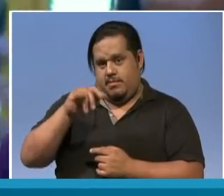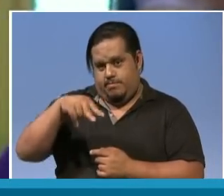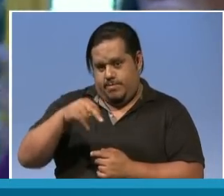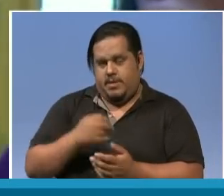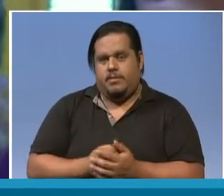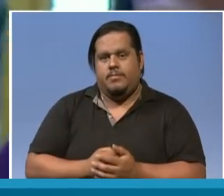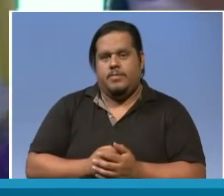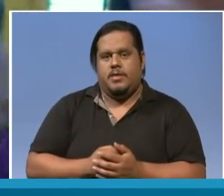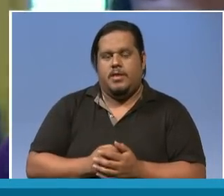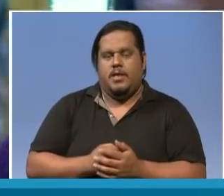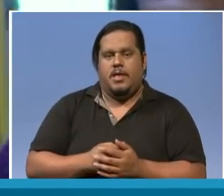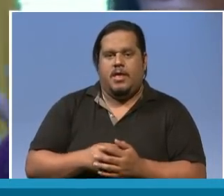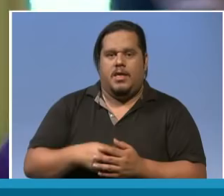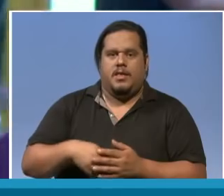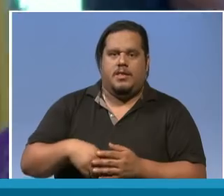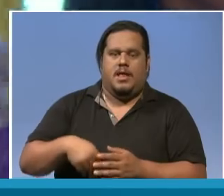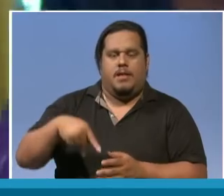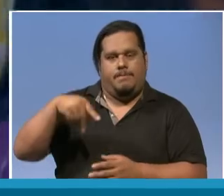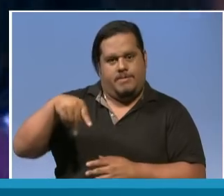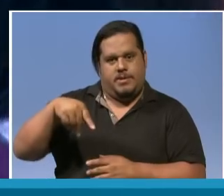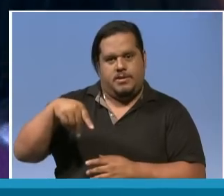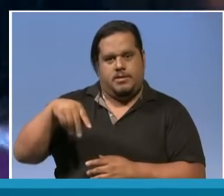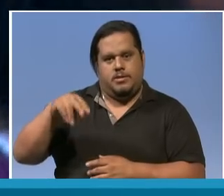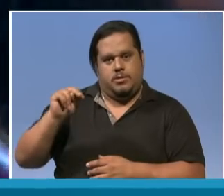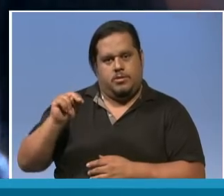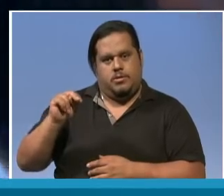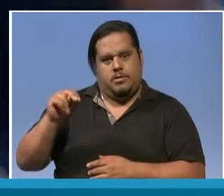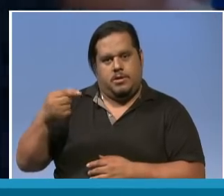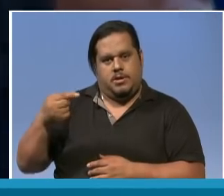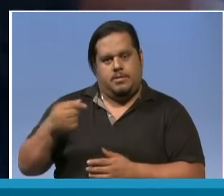Personas del Partido Nueva Generación.